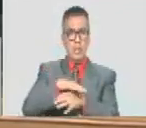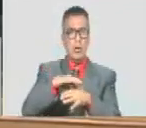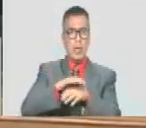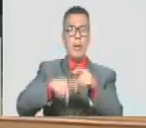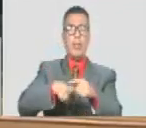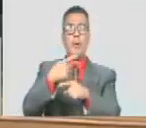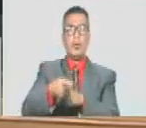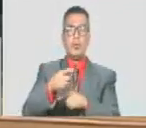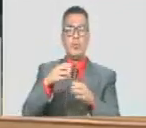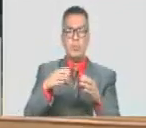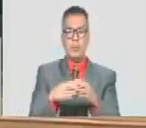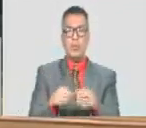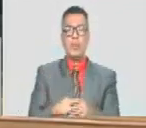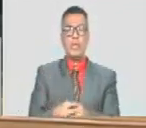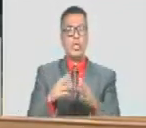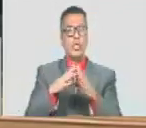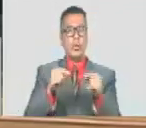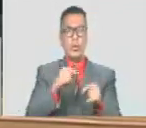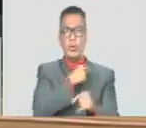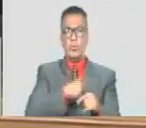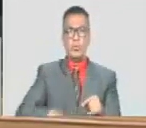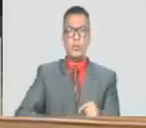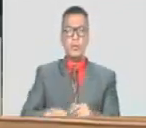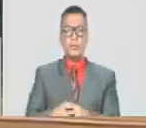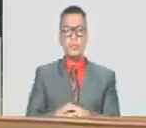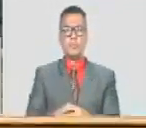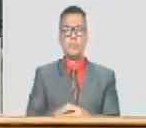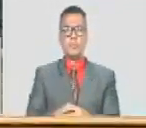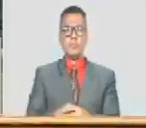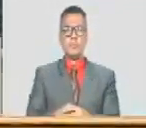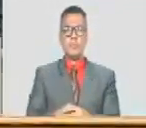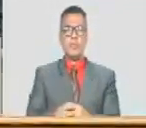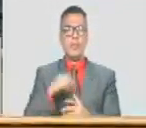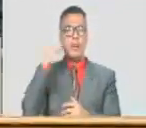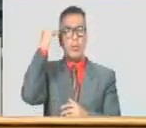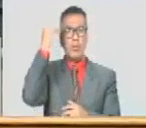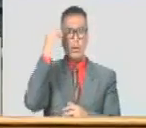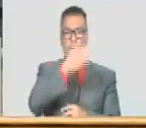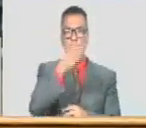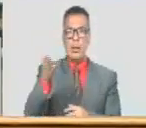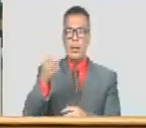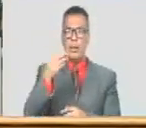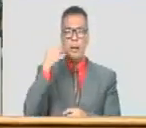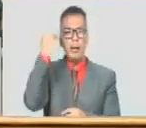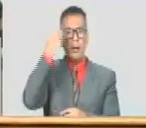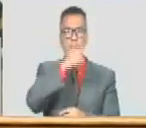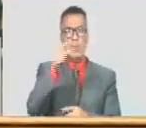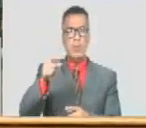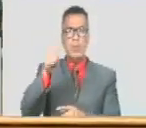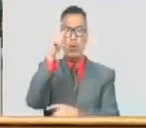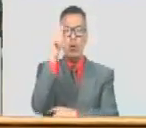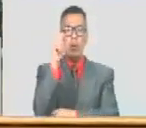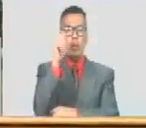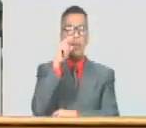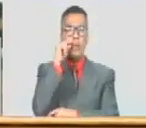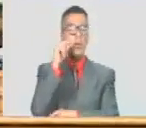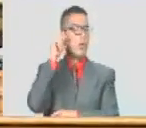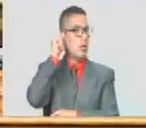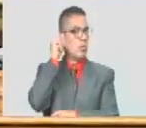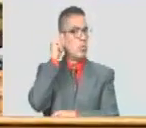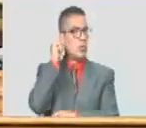la próxima sesión. Es todo, ciudadano presidente. En consideración, las honorables diputadas y los